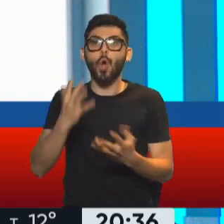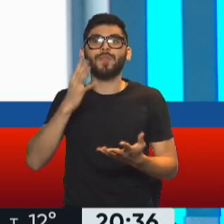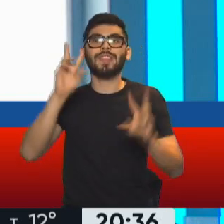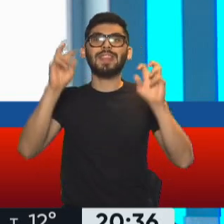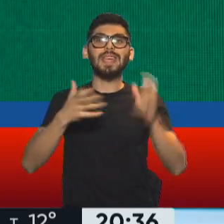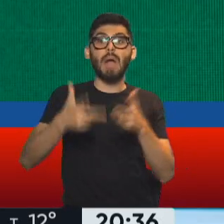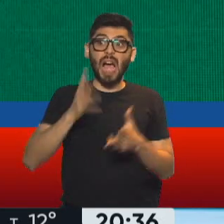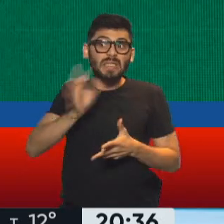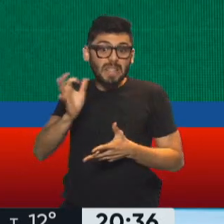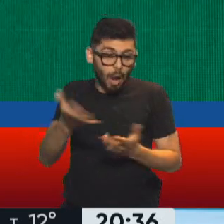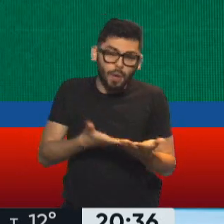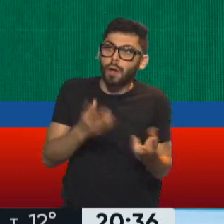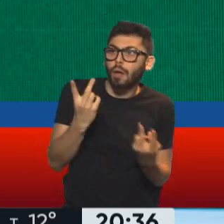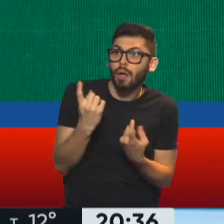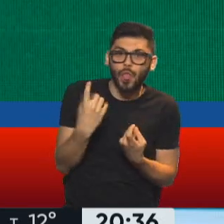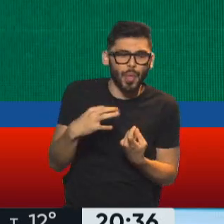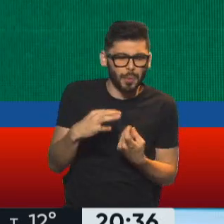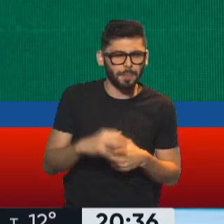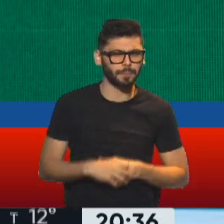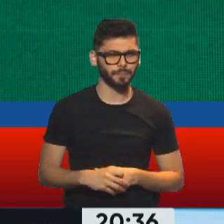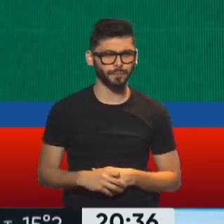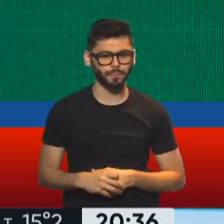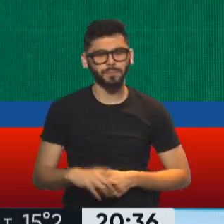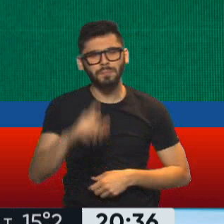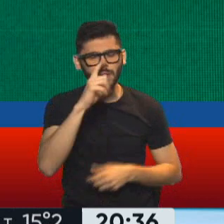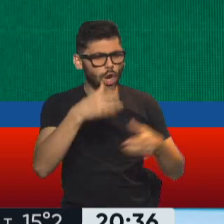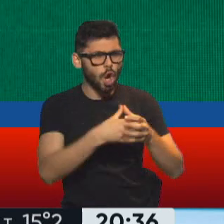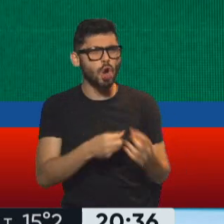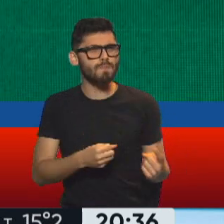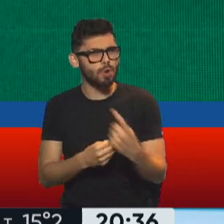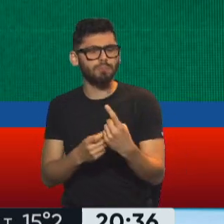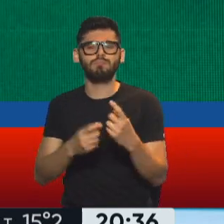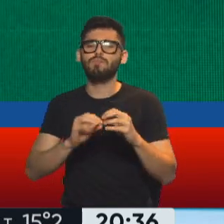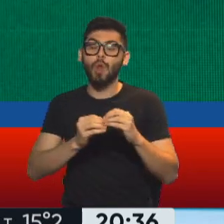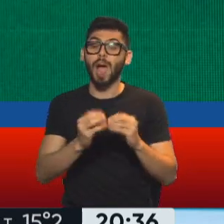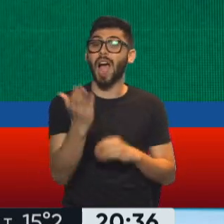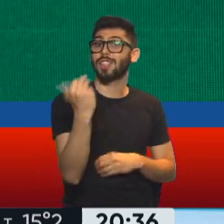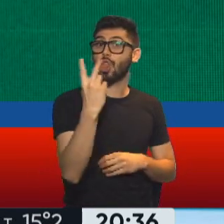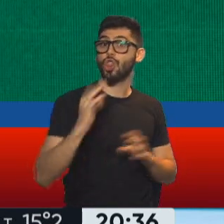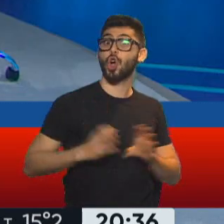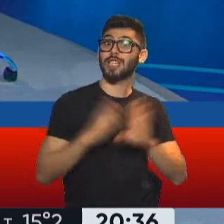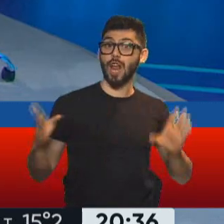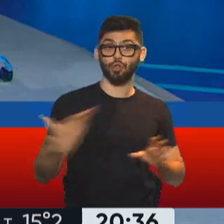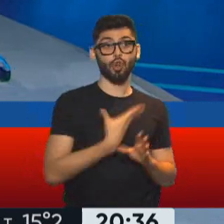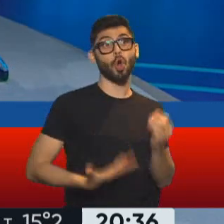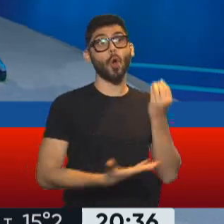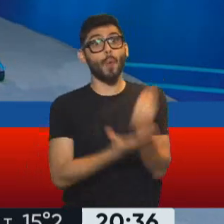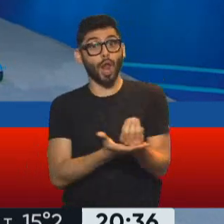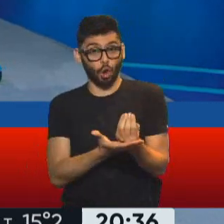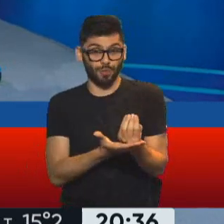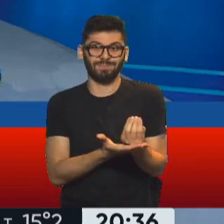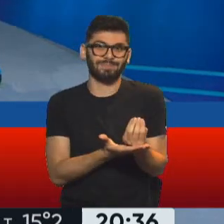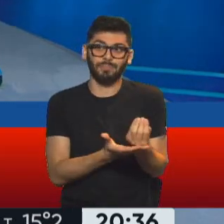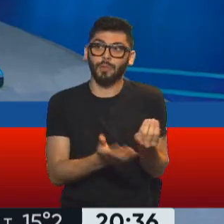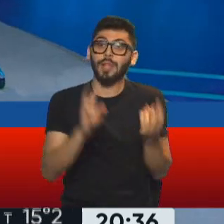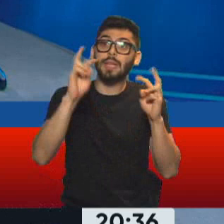hablando. Tiene algunos problemas la oposición, me parece a mí, porque hace 2 años fue gobierno y si quiere debatir de economía, de salud, de educación, tiene que explicar